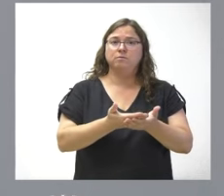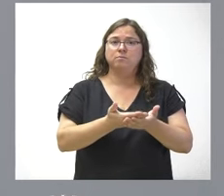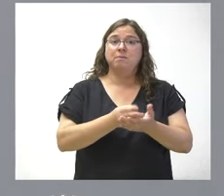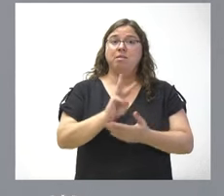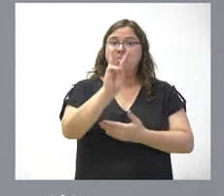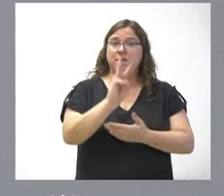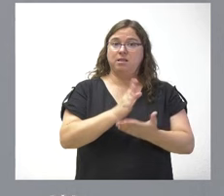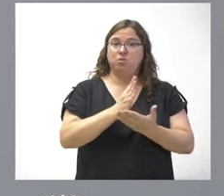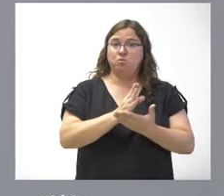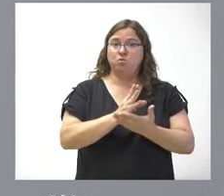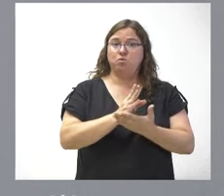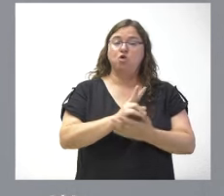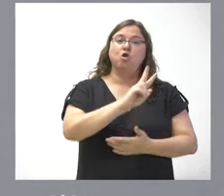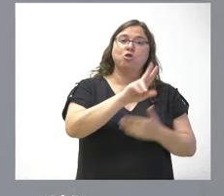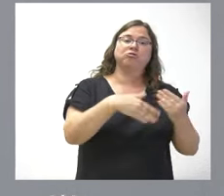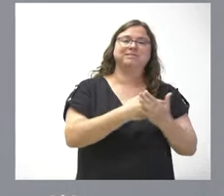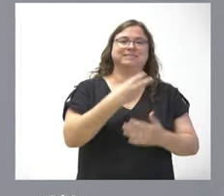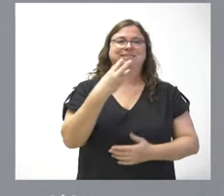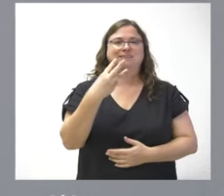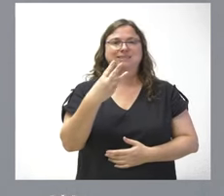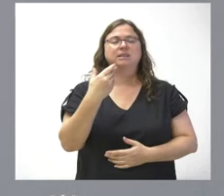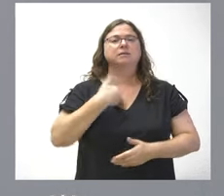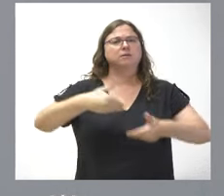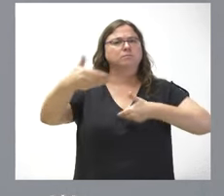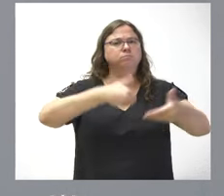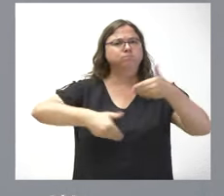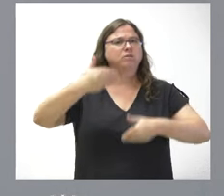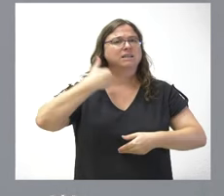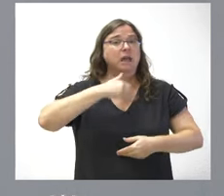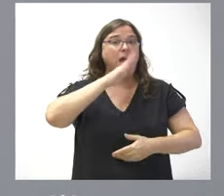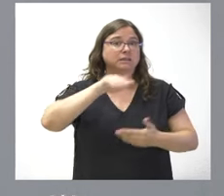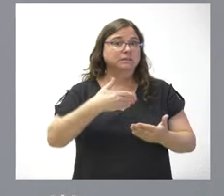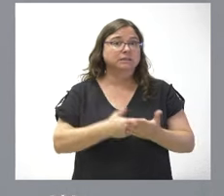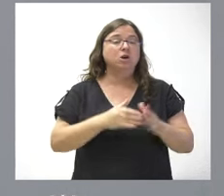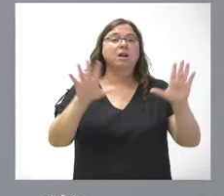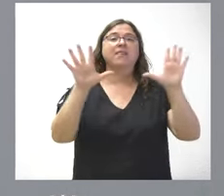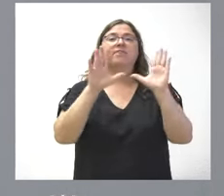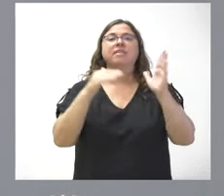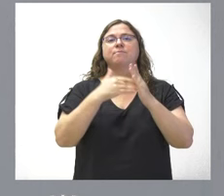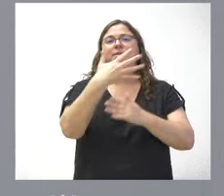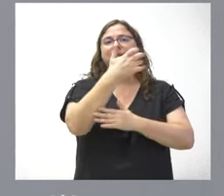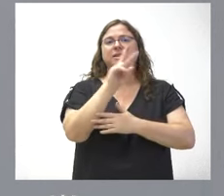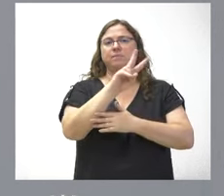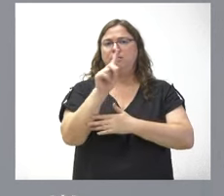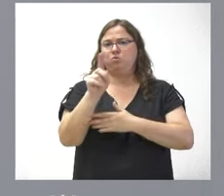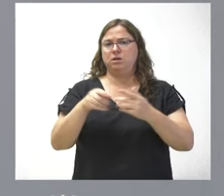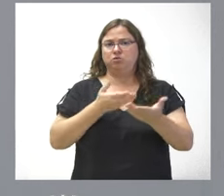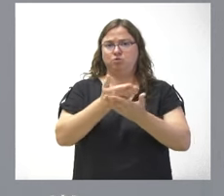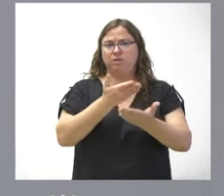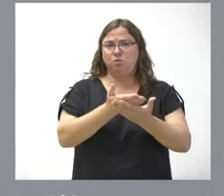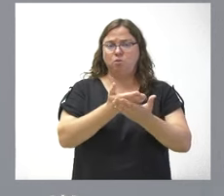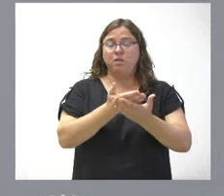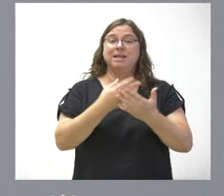curso de 2 a 3 años se han recibido ya hasta el momento 10521 solicitudes